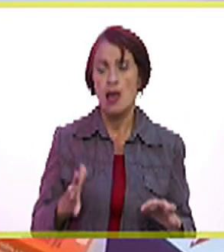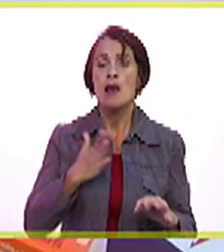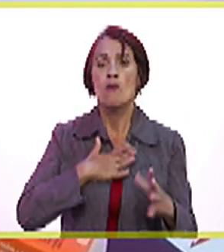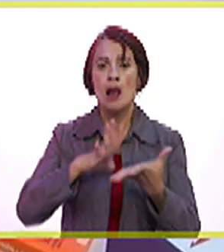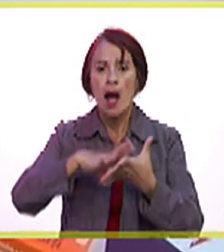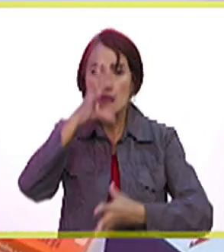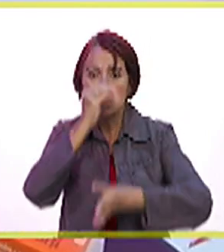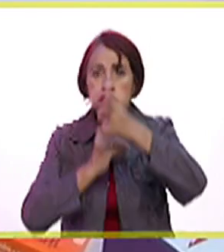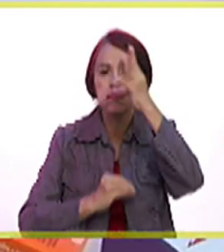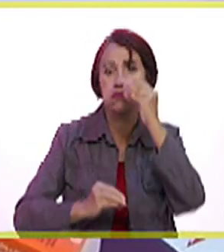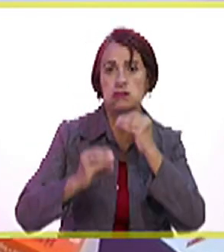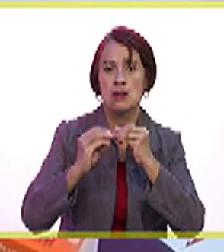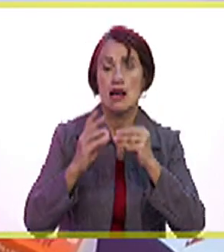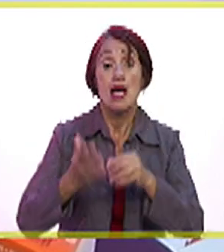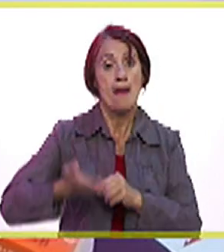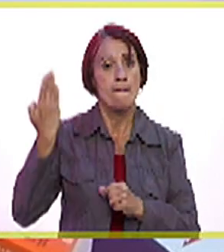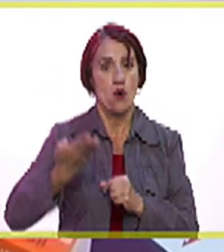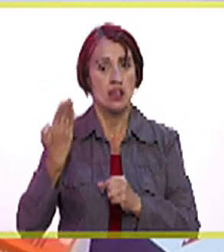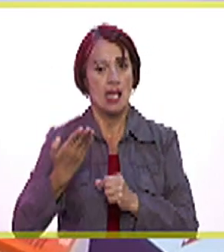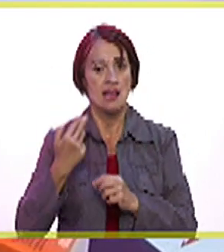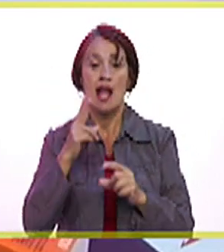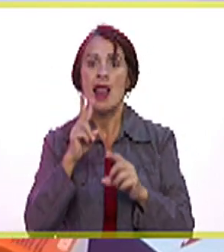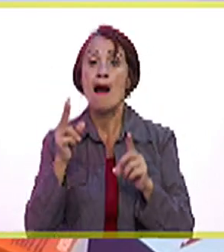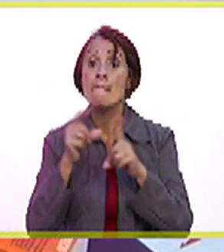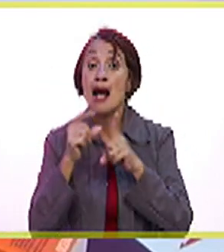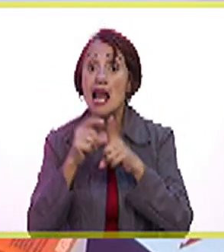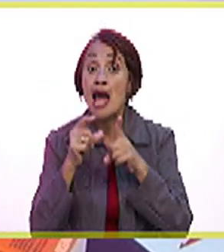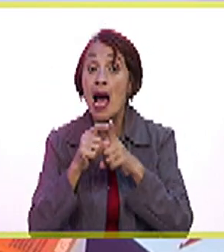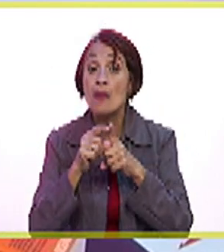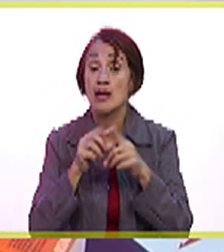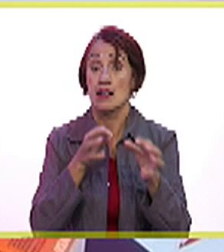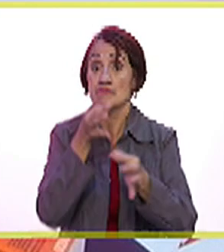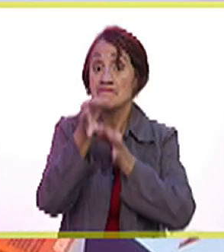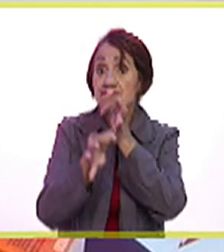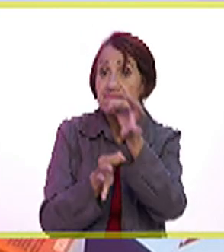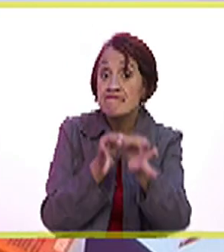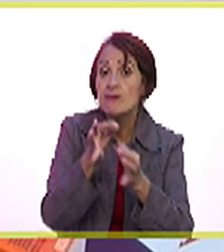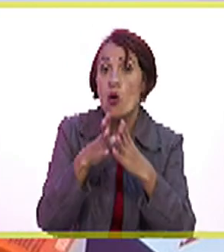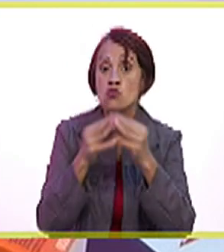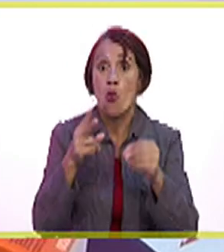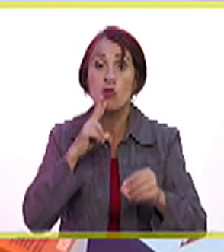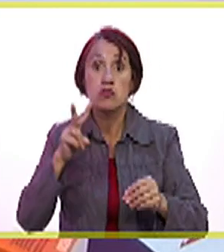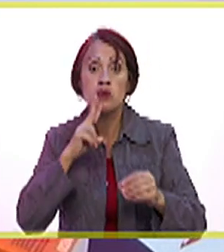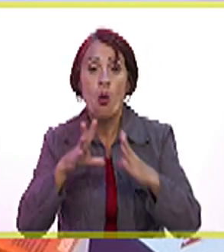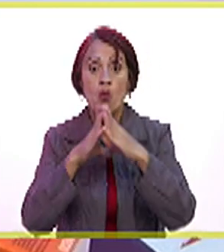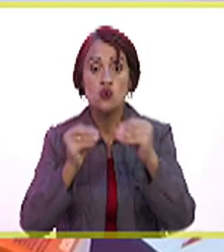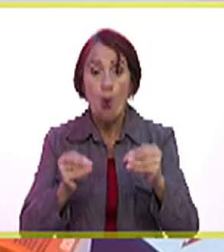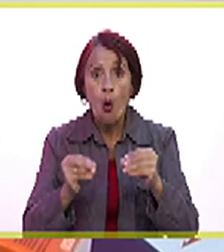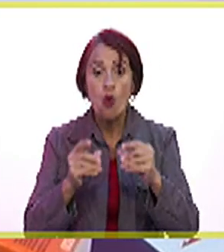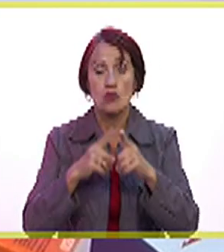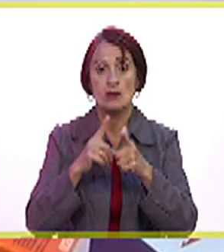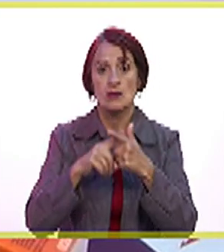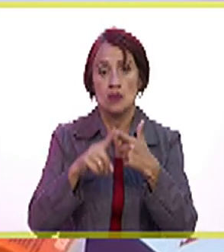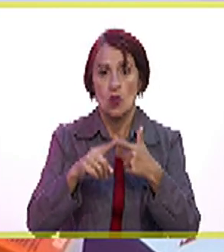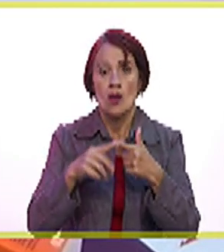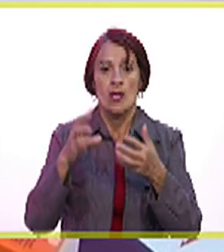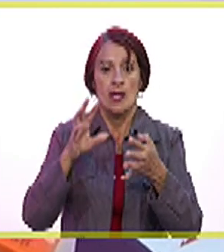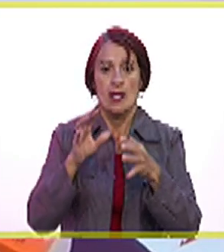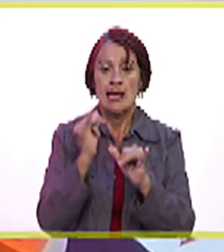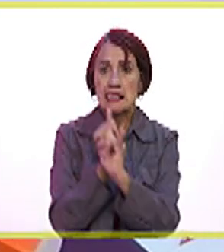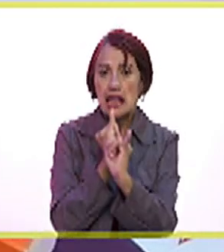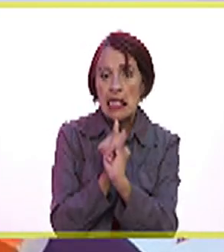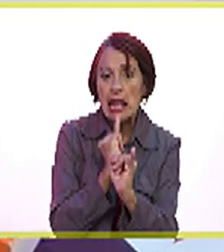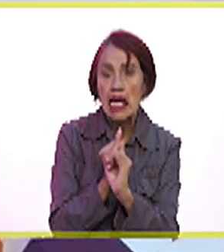aprendiendo. Recuerden, importante es nuestro vocabulario, compartirlo. Pueden cambiar sus redes sociales, su correo